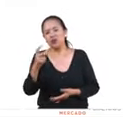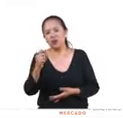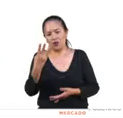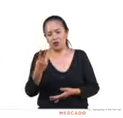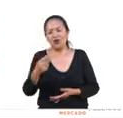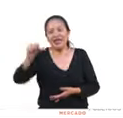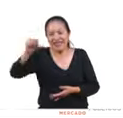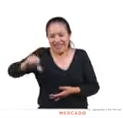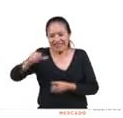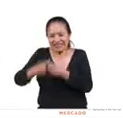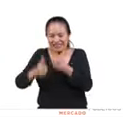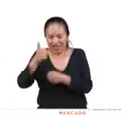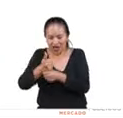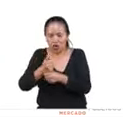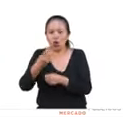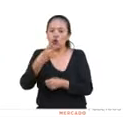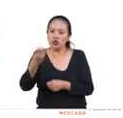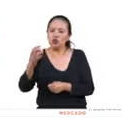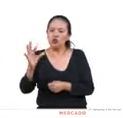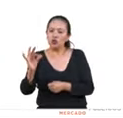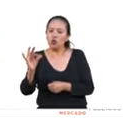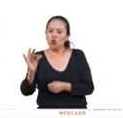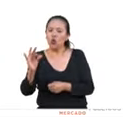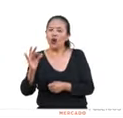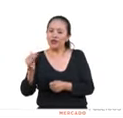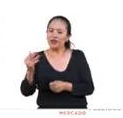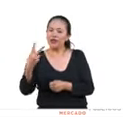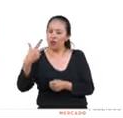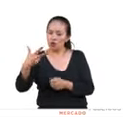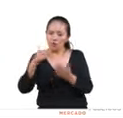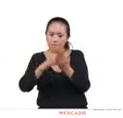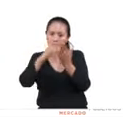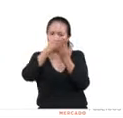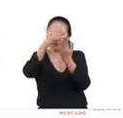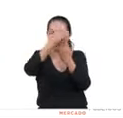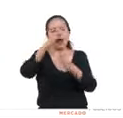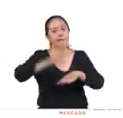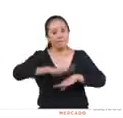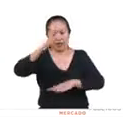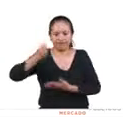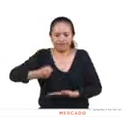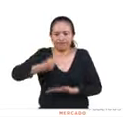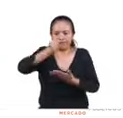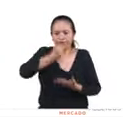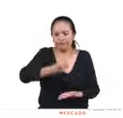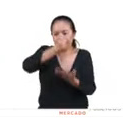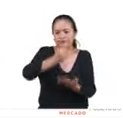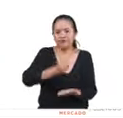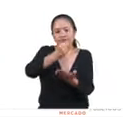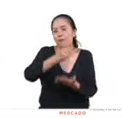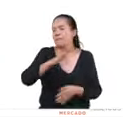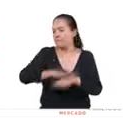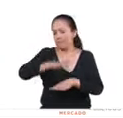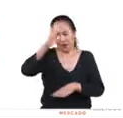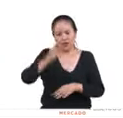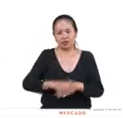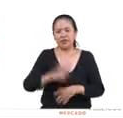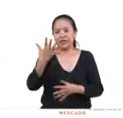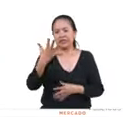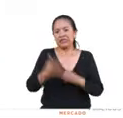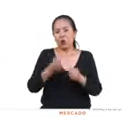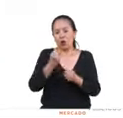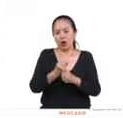año 249. O sea, se ha ido incrementando el monto de atención por parte del gobierno de la ciudad para los mercados públicos. En